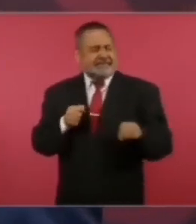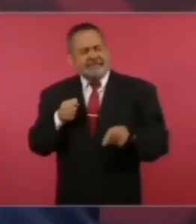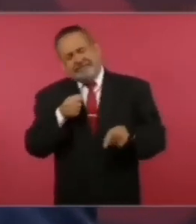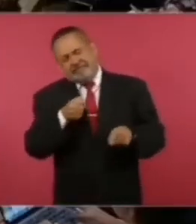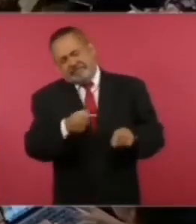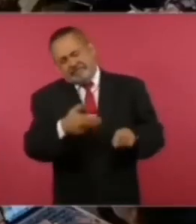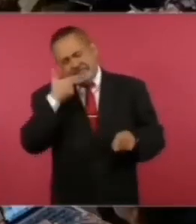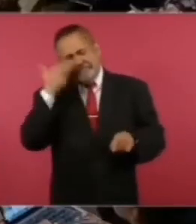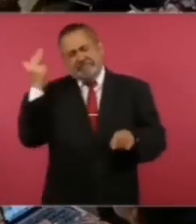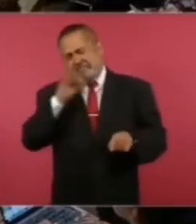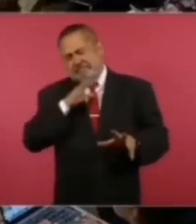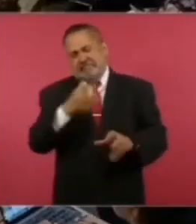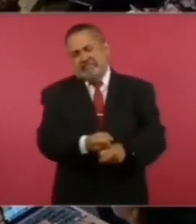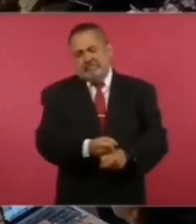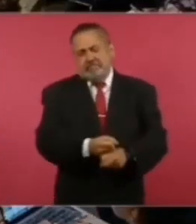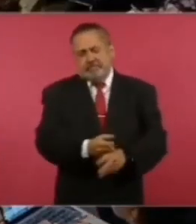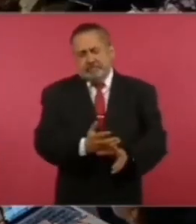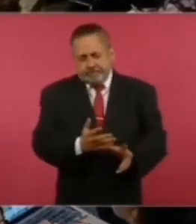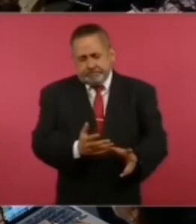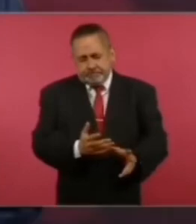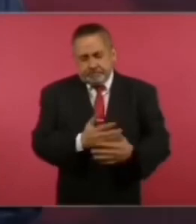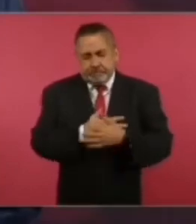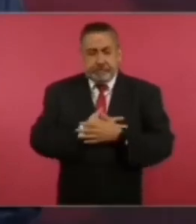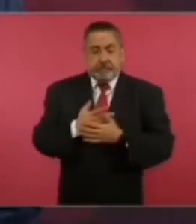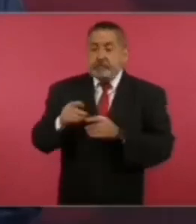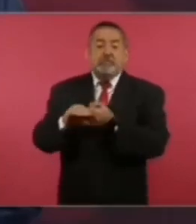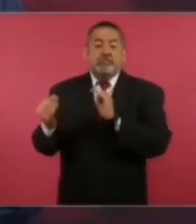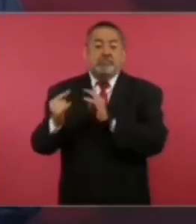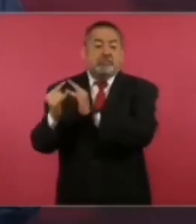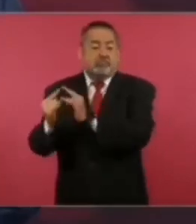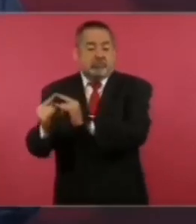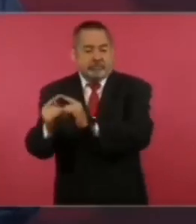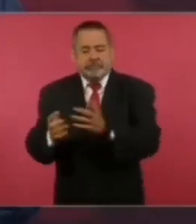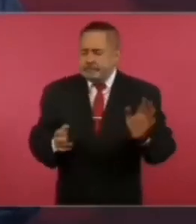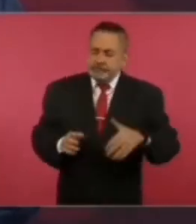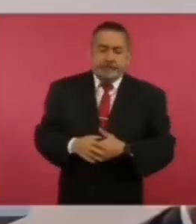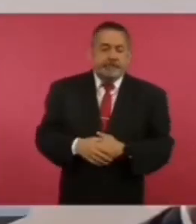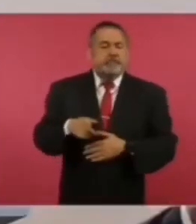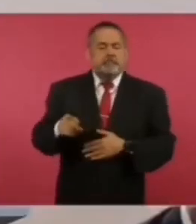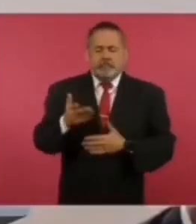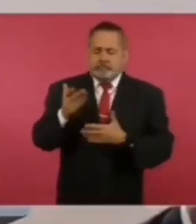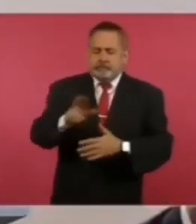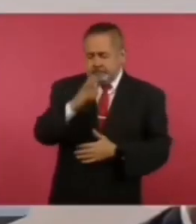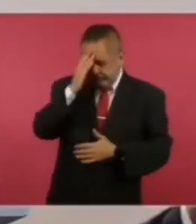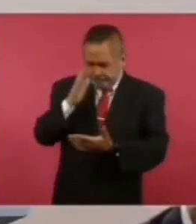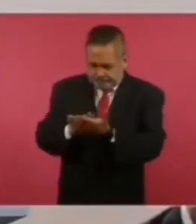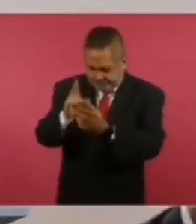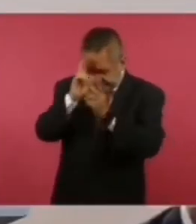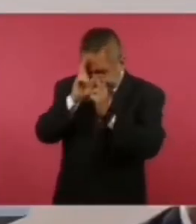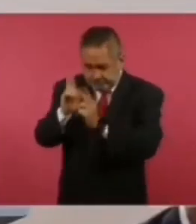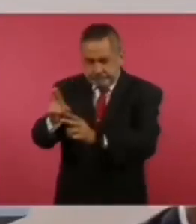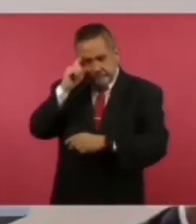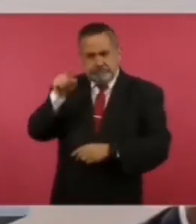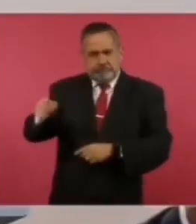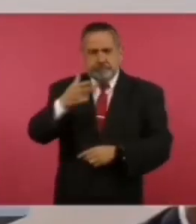Entonces, nuestro reconocimiento, ¿no? Un homenaje a él.